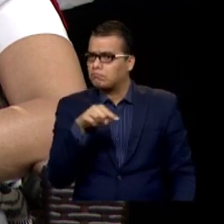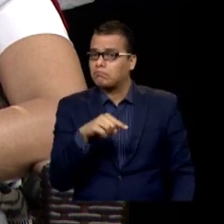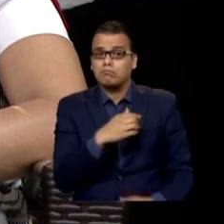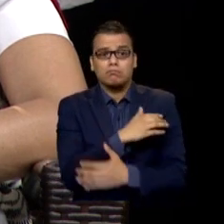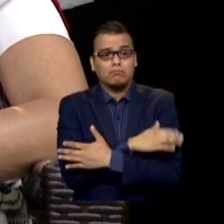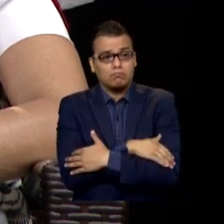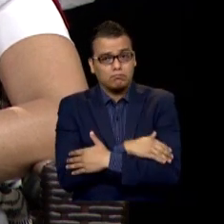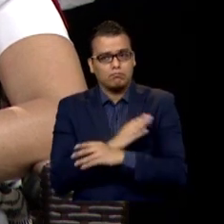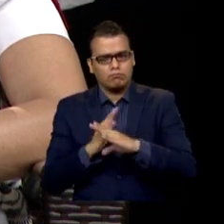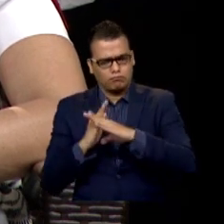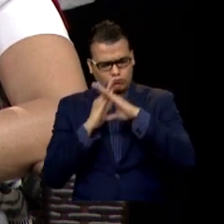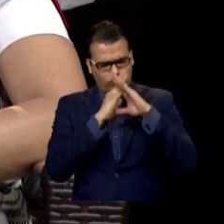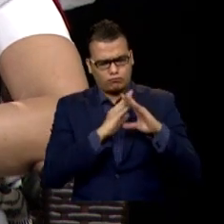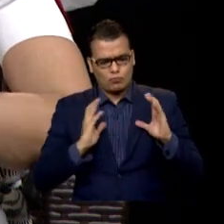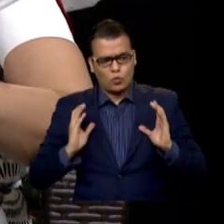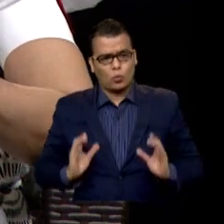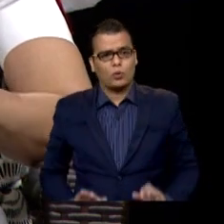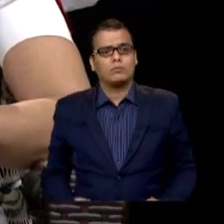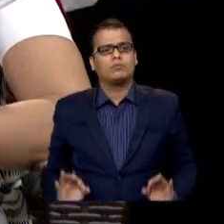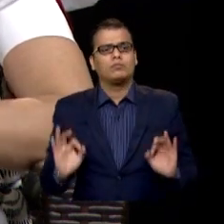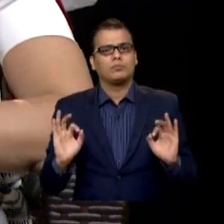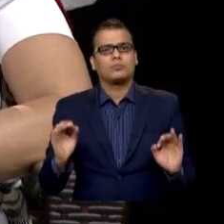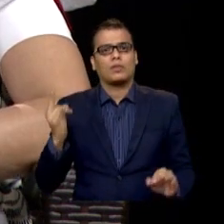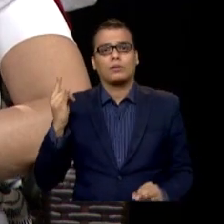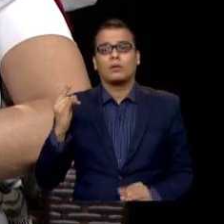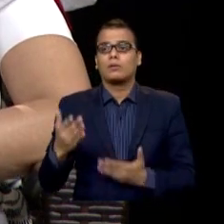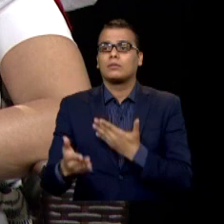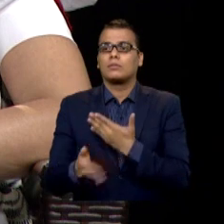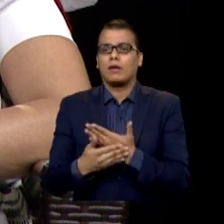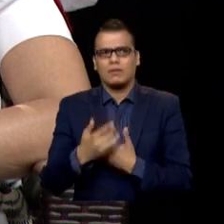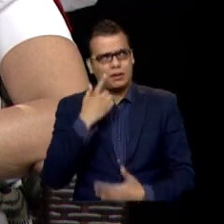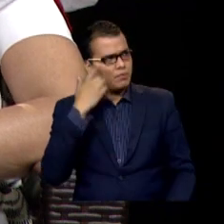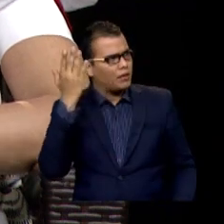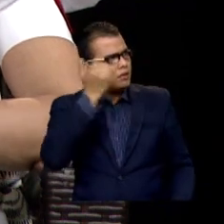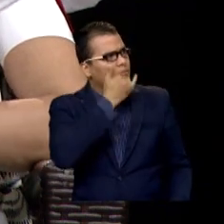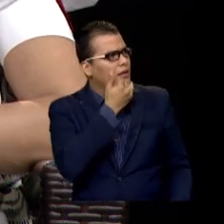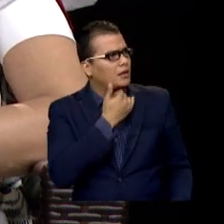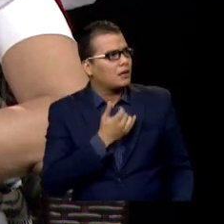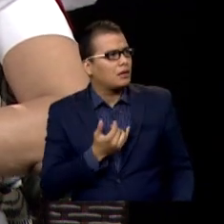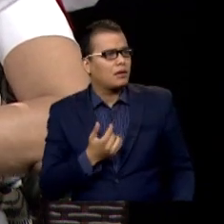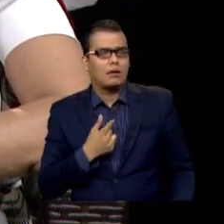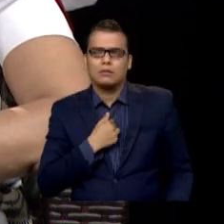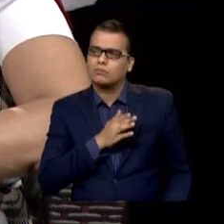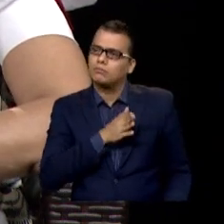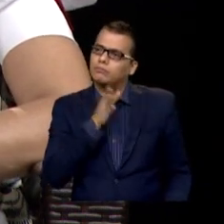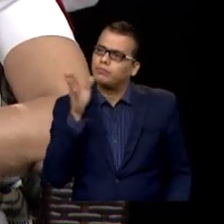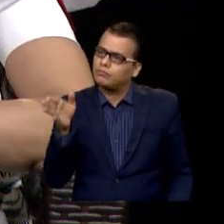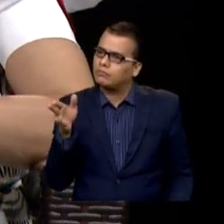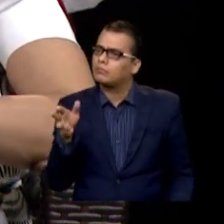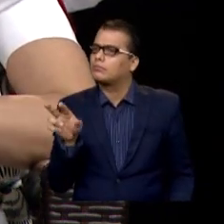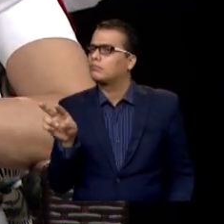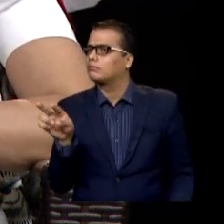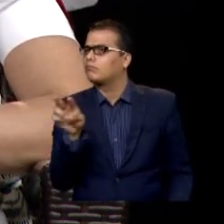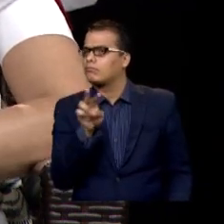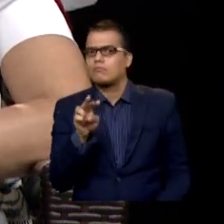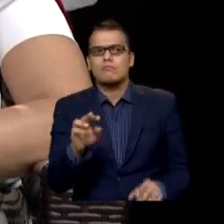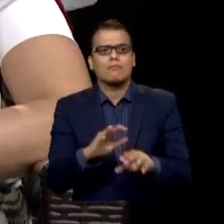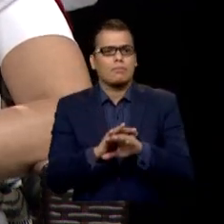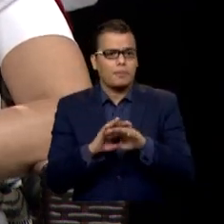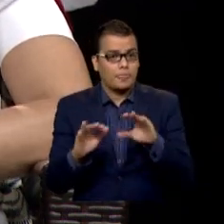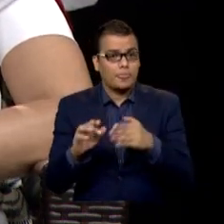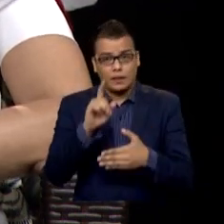protección personal. Cuando hemos recibido denuncias de las mismas personas, de los profesionales, hemos ido a revisar y las